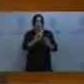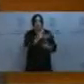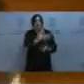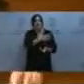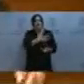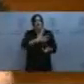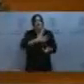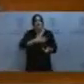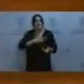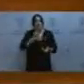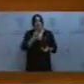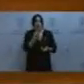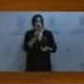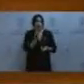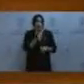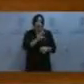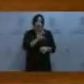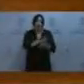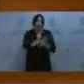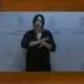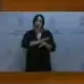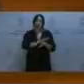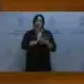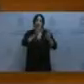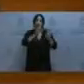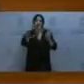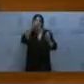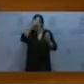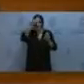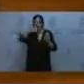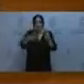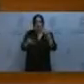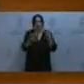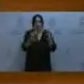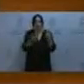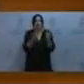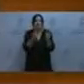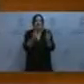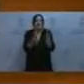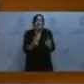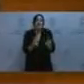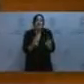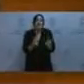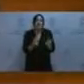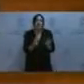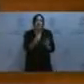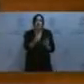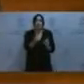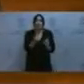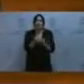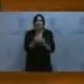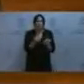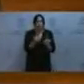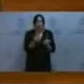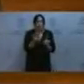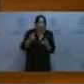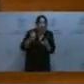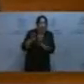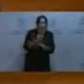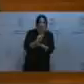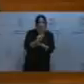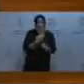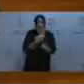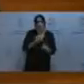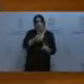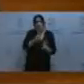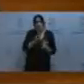Quisiera decirle igualmente, señora consejera, que la cuestión principal que hoy abordamos no es una cuestión económica ni de financiación, puesto que